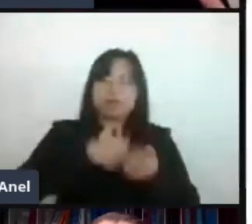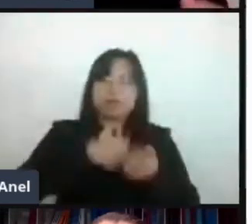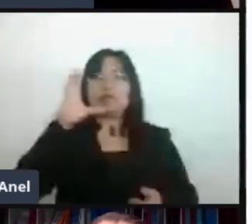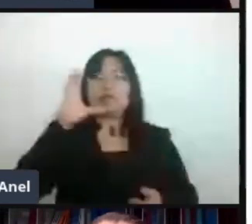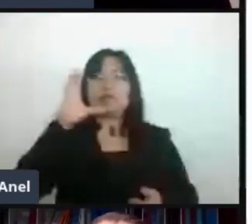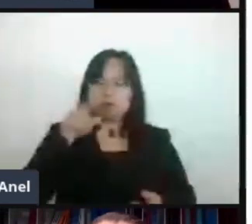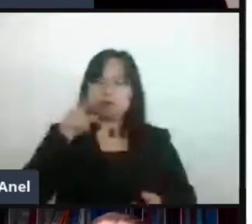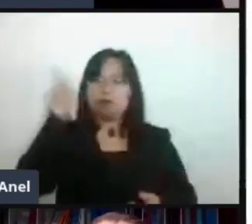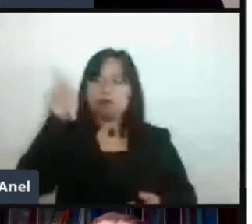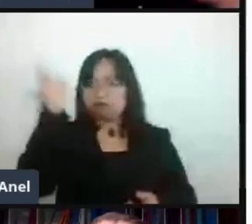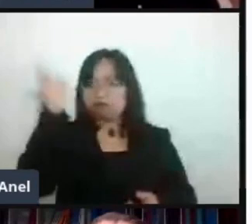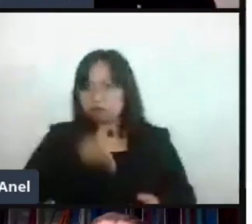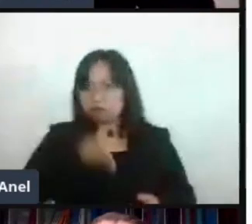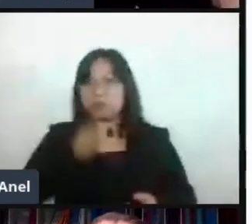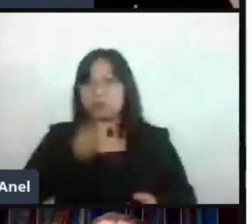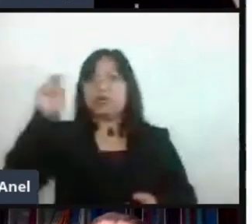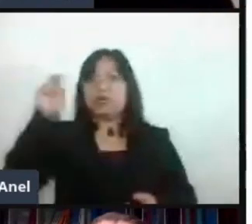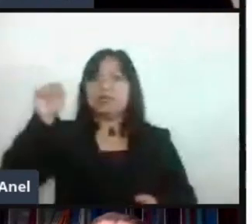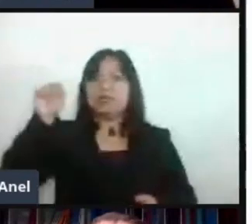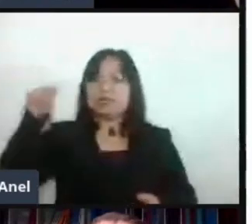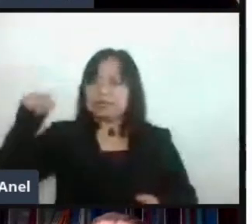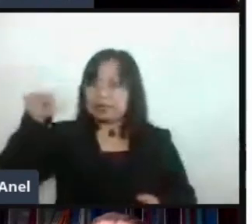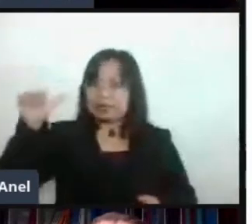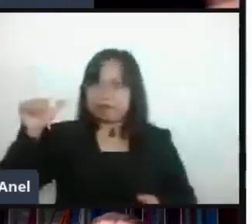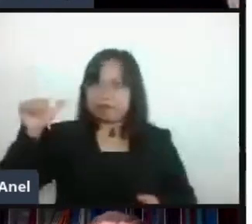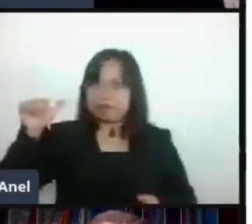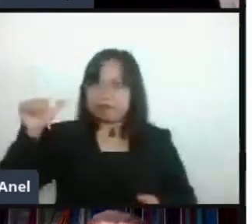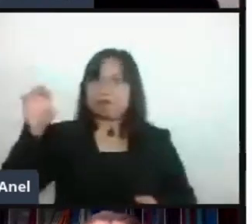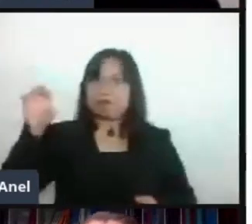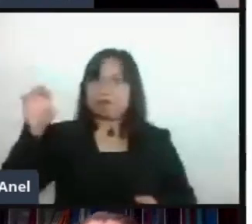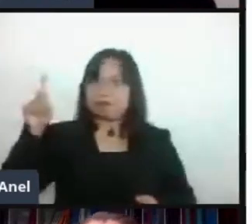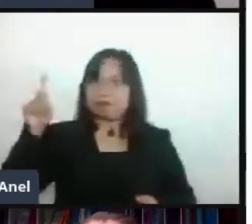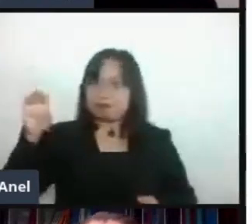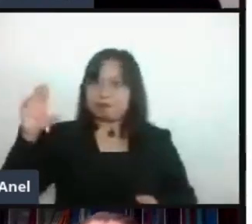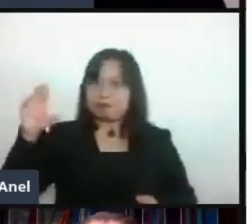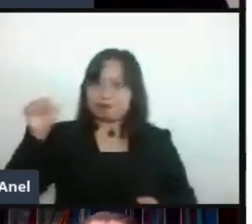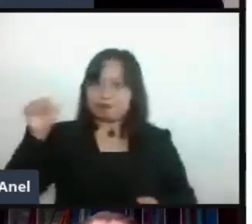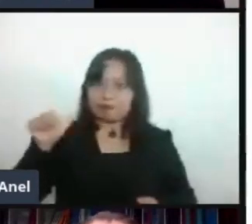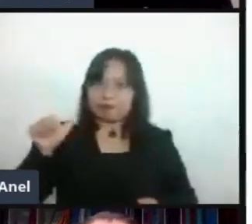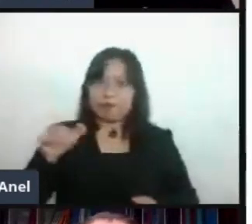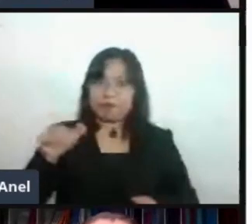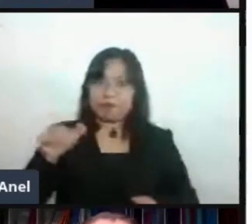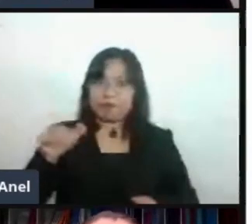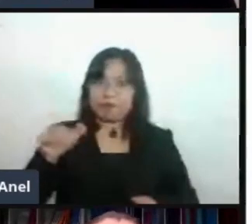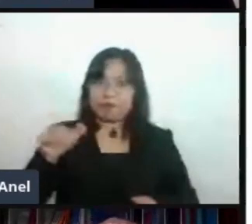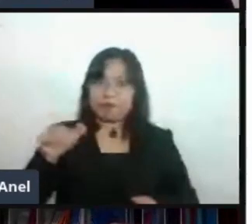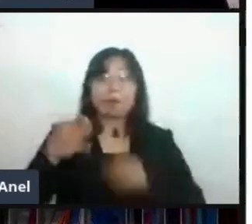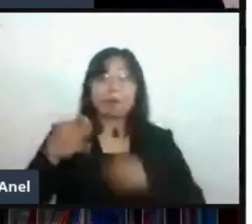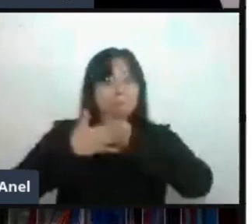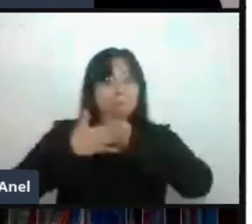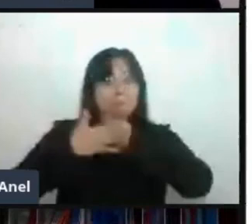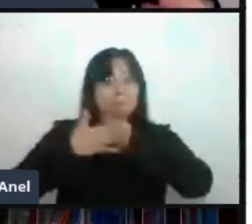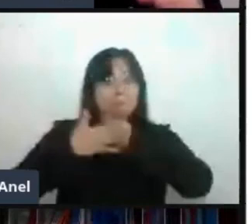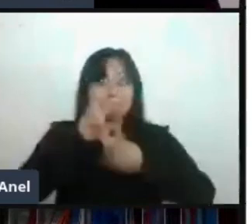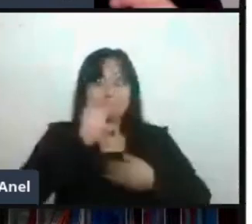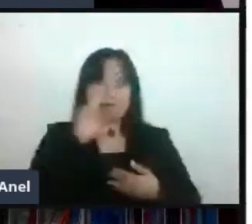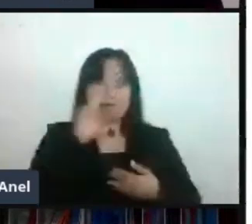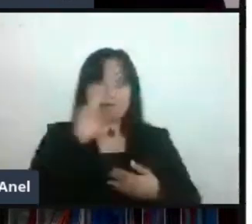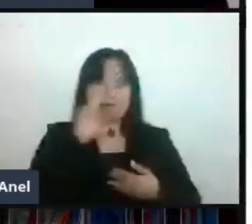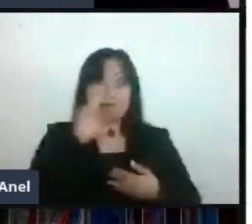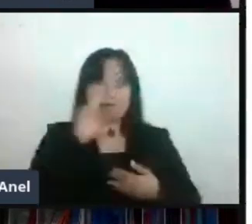g.co/EnsenaDesdeCasa. Ahí los esperamos. Y bueno, para el siguiente webinar los queremos invitar para que ya desde ahora se puedan